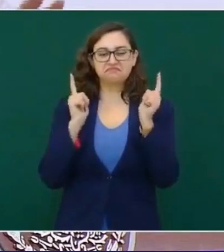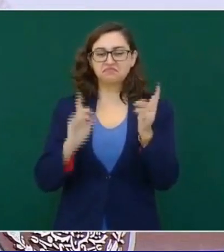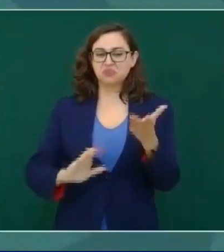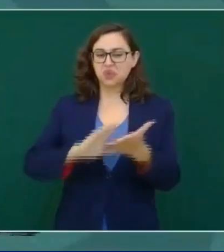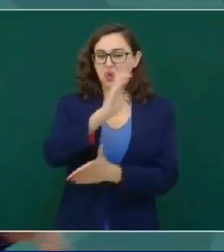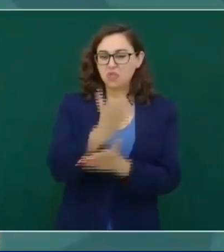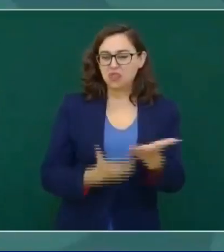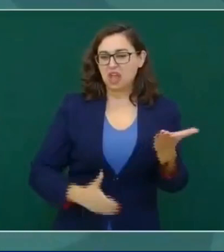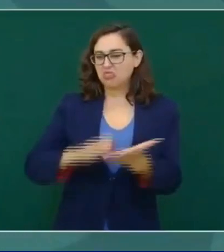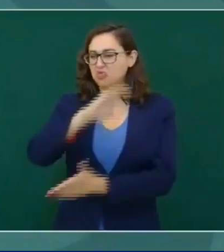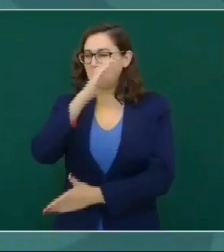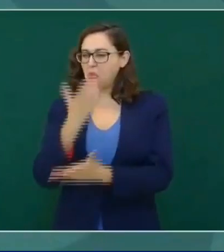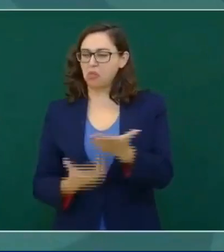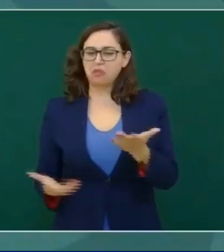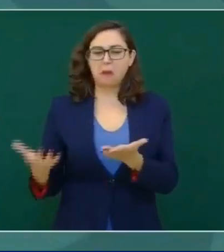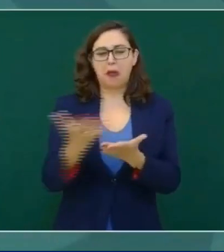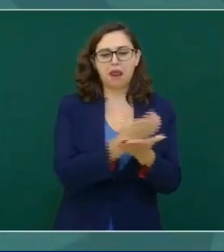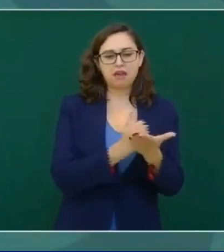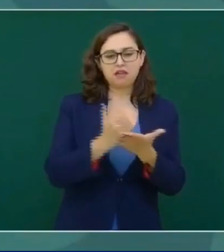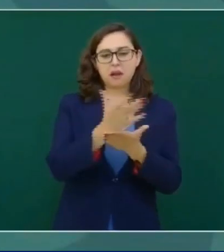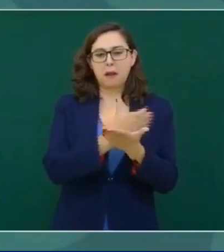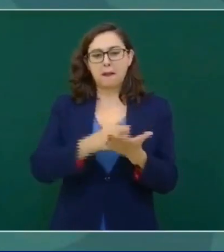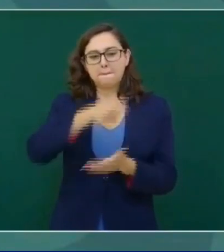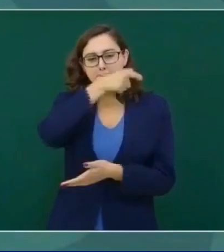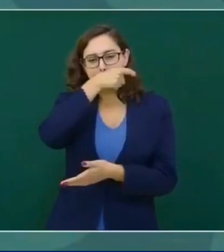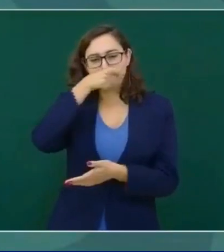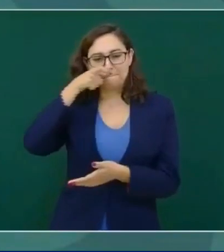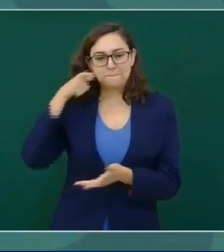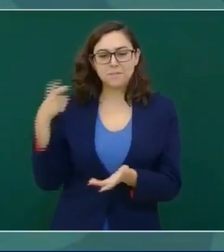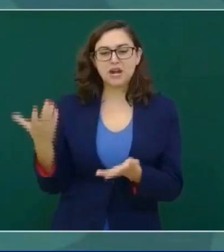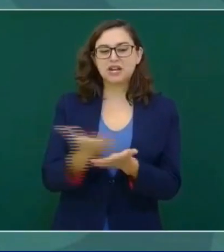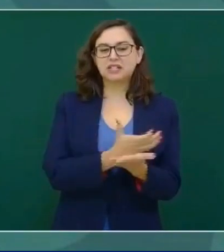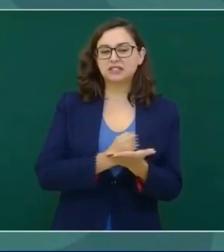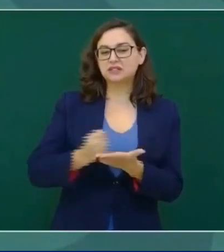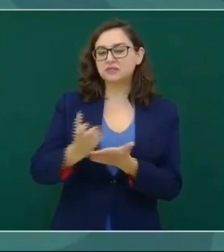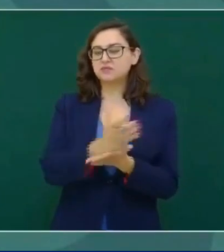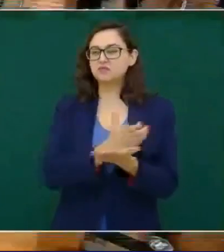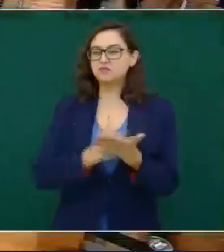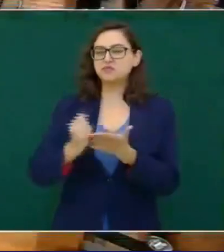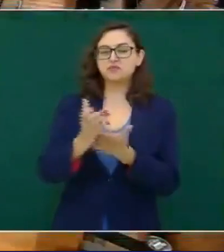contratos leoninos, llevaron a cabo